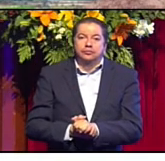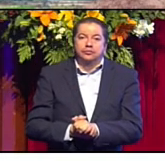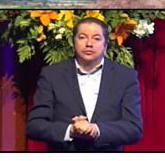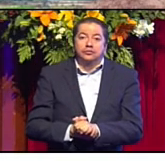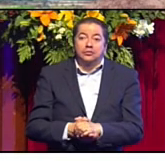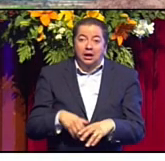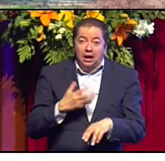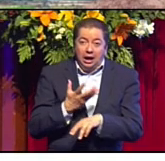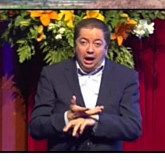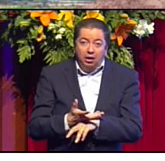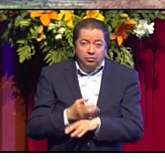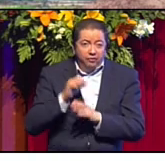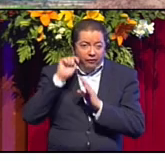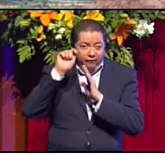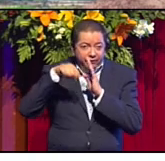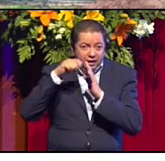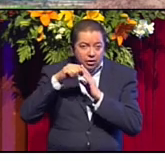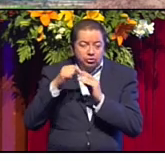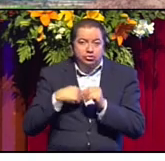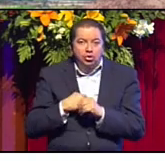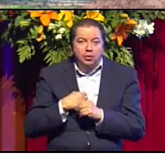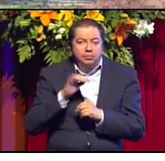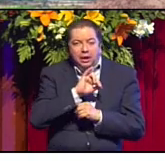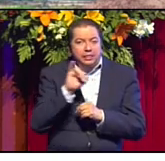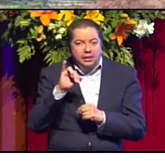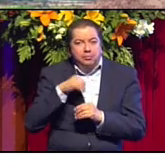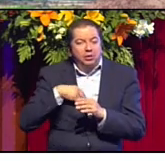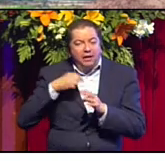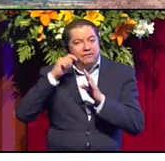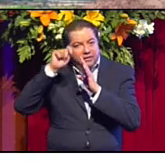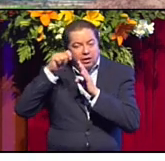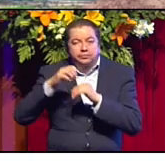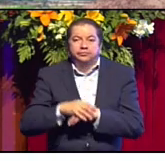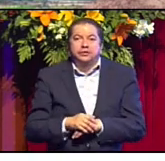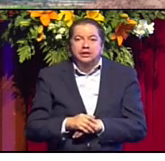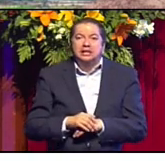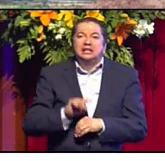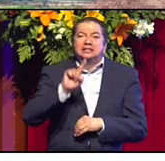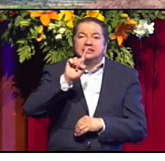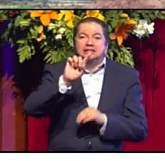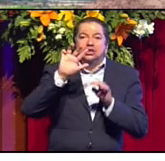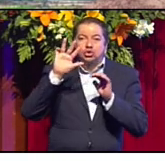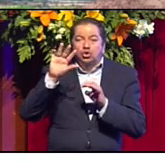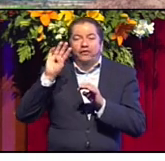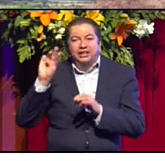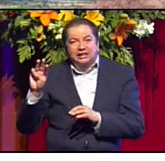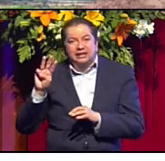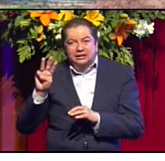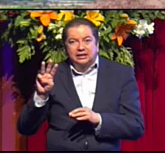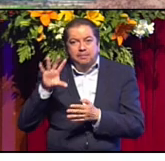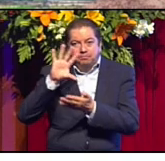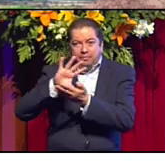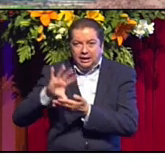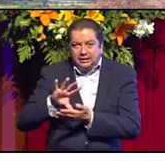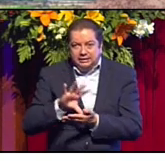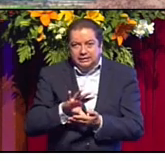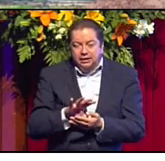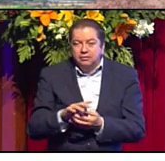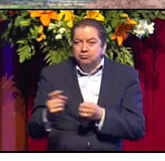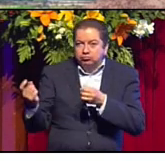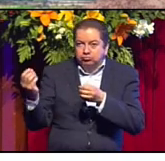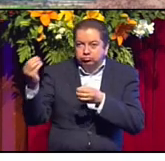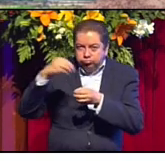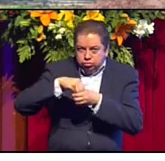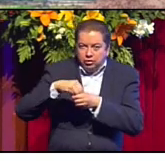Teníamos un video antes de esto, parece. Ah, me lo salté. Vamos, después de esto vamos al video. 193 naciones son parte